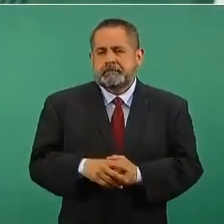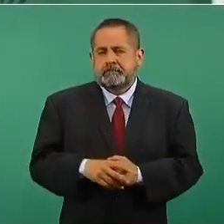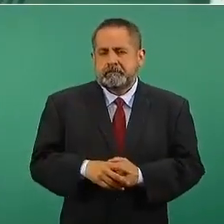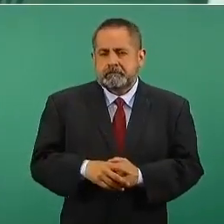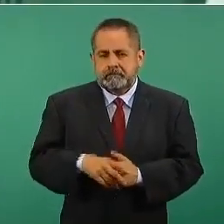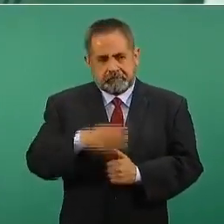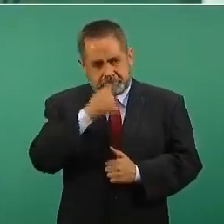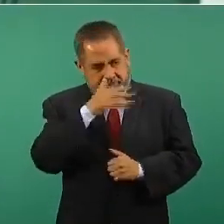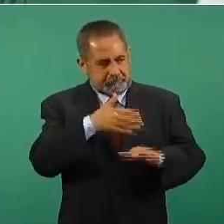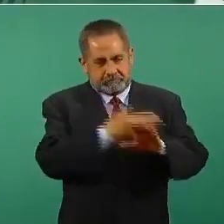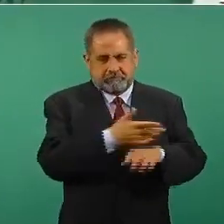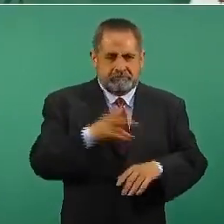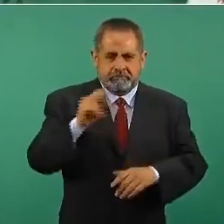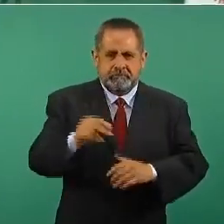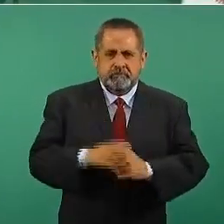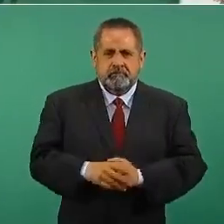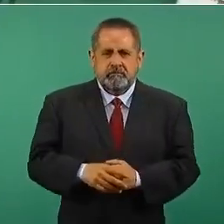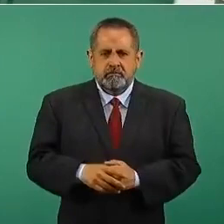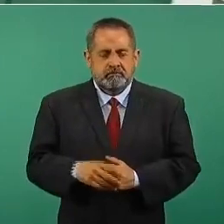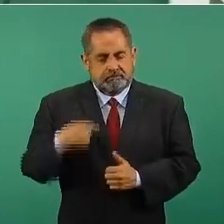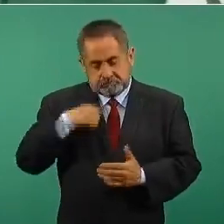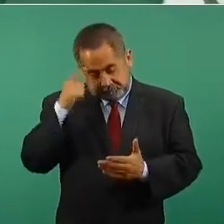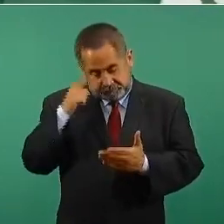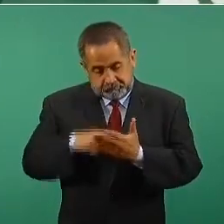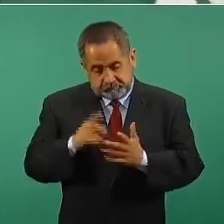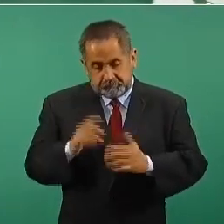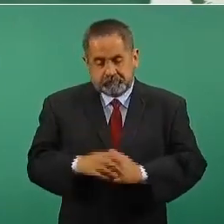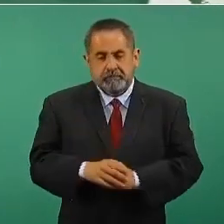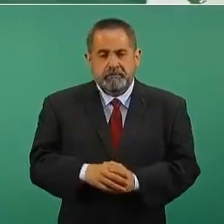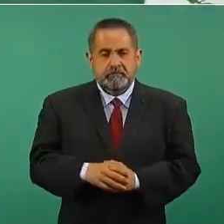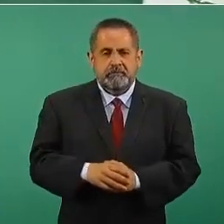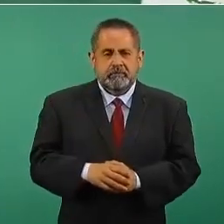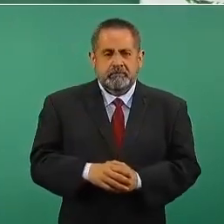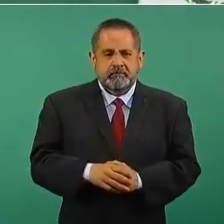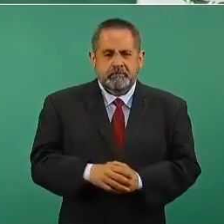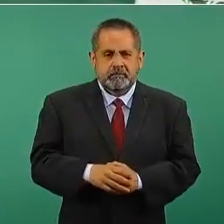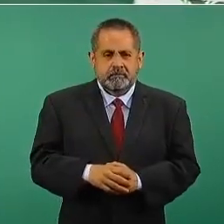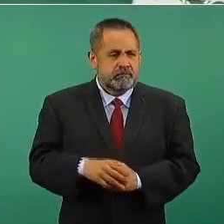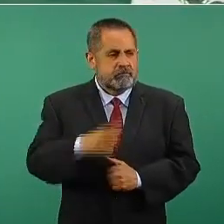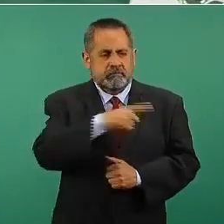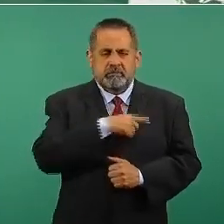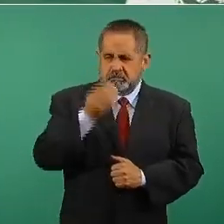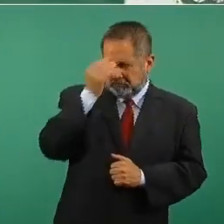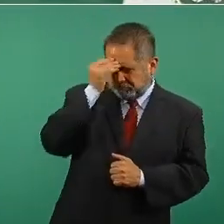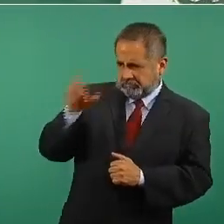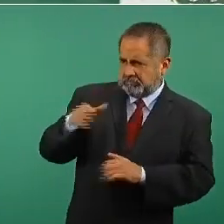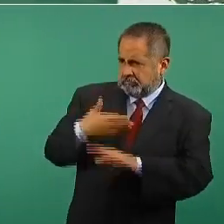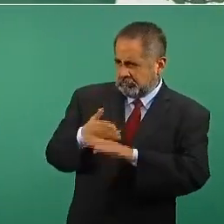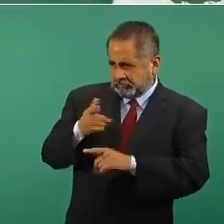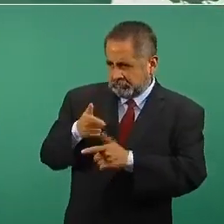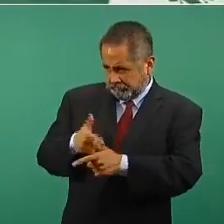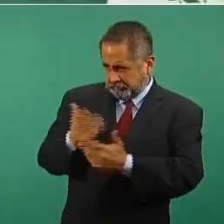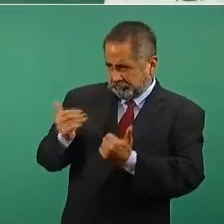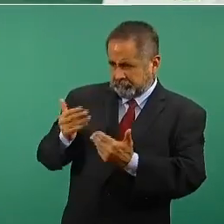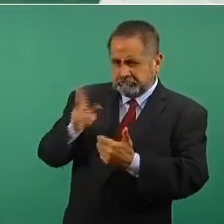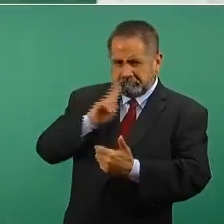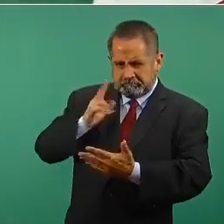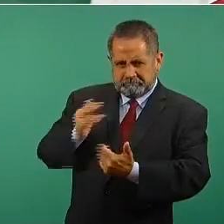protestaban. Yo creo que fue una provocación